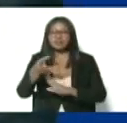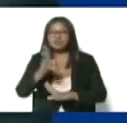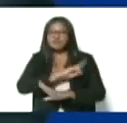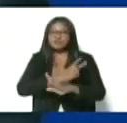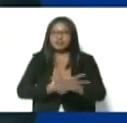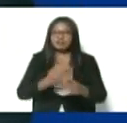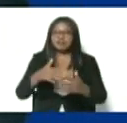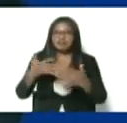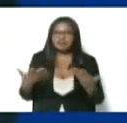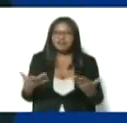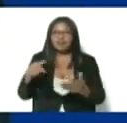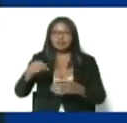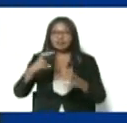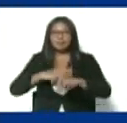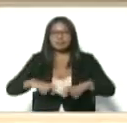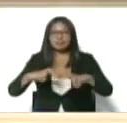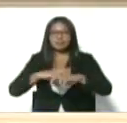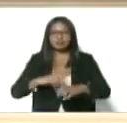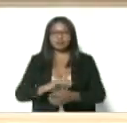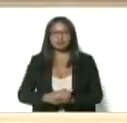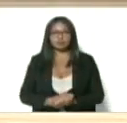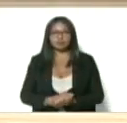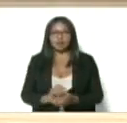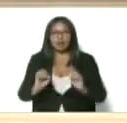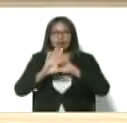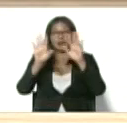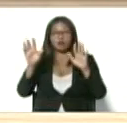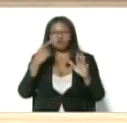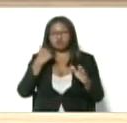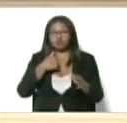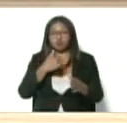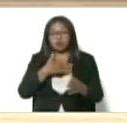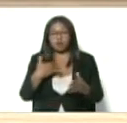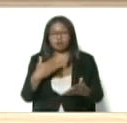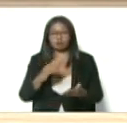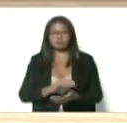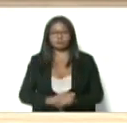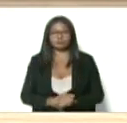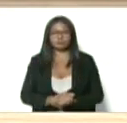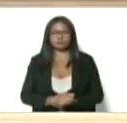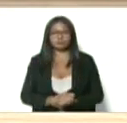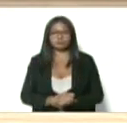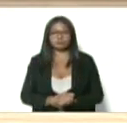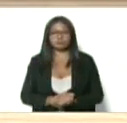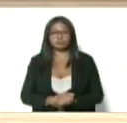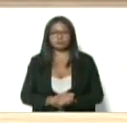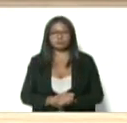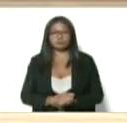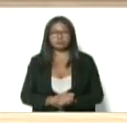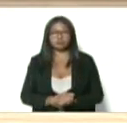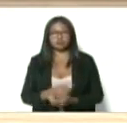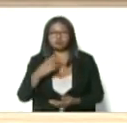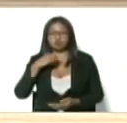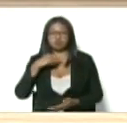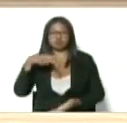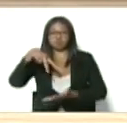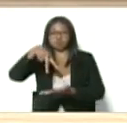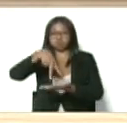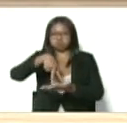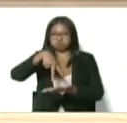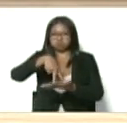está en esta investigación bueno correcto quiero proceder en nombre voy a parar